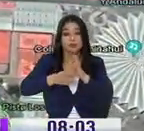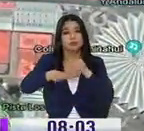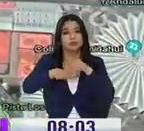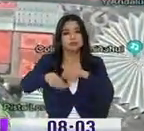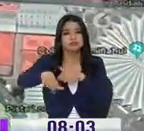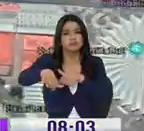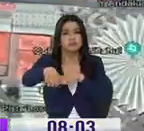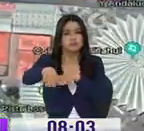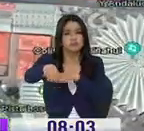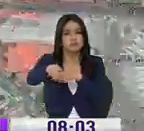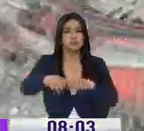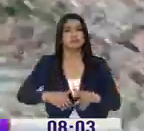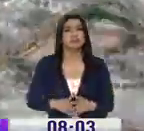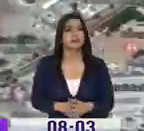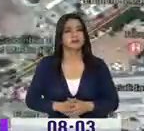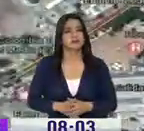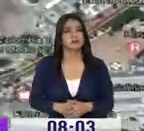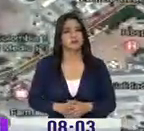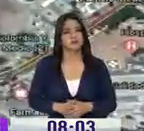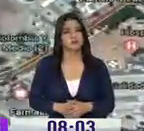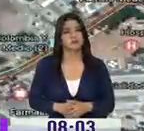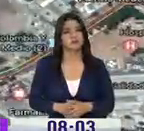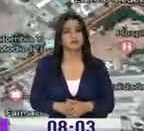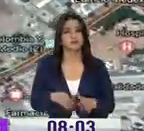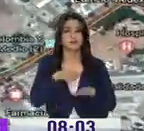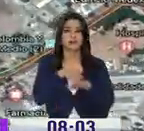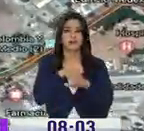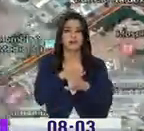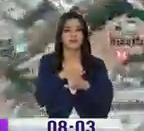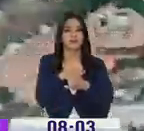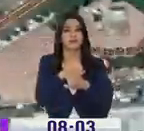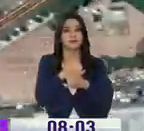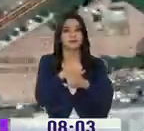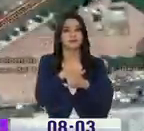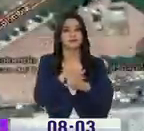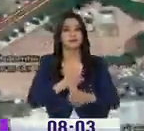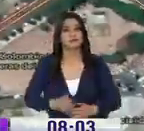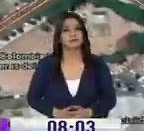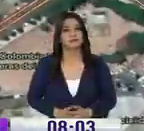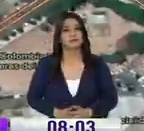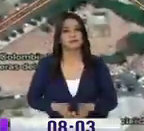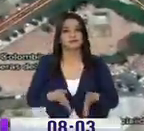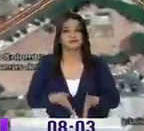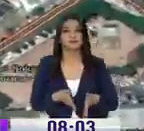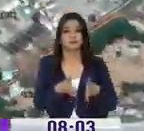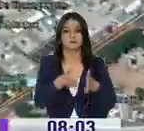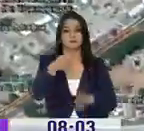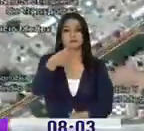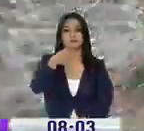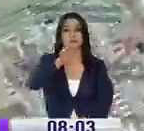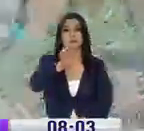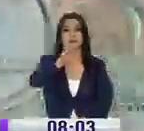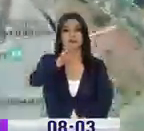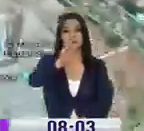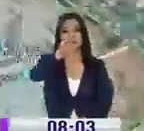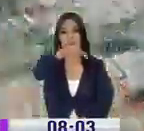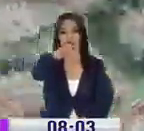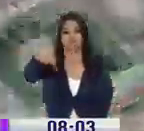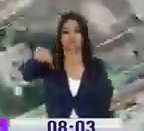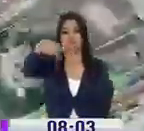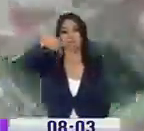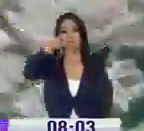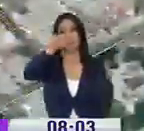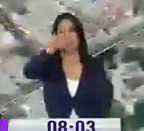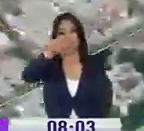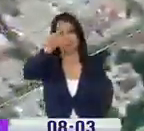tráfico en estos sectores. En la este que es justamente la que va, la vía, la Ladrón de Guevara, que va a la Patria